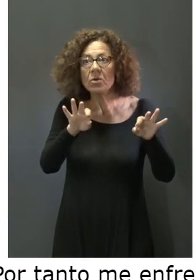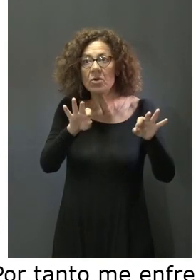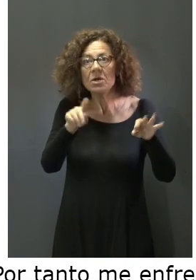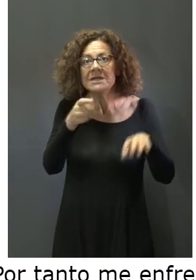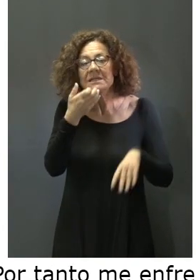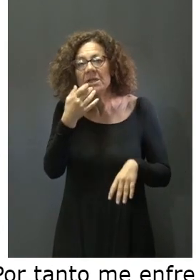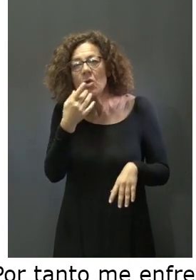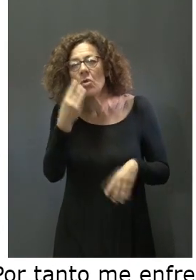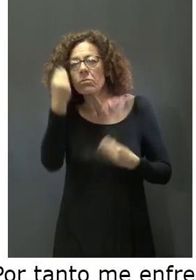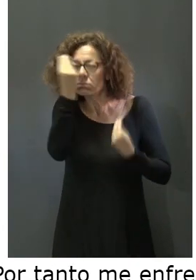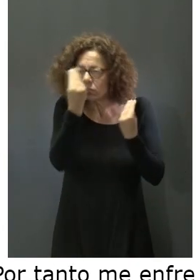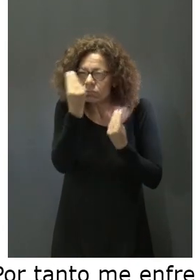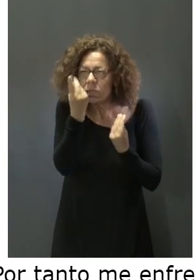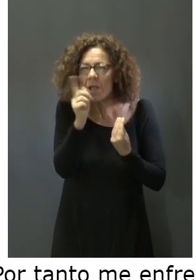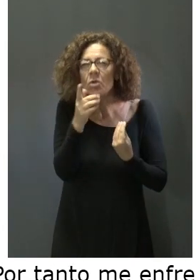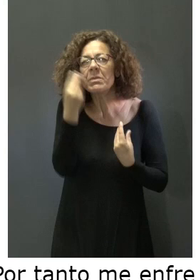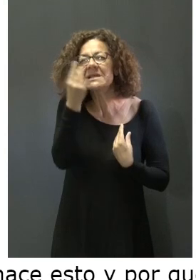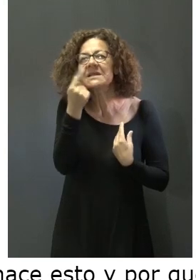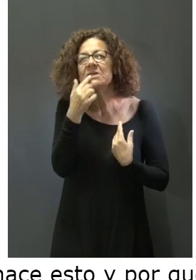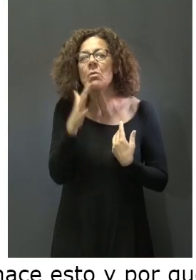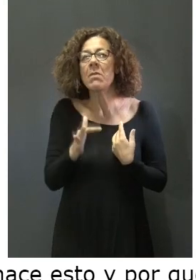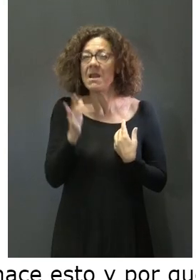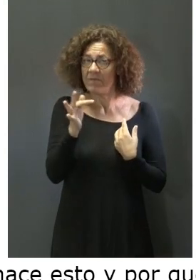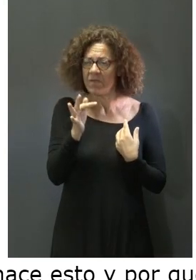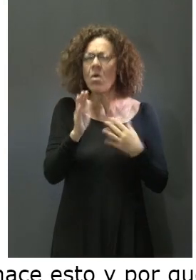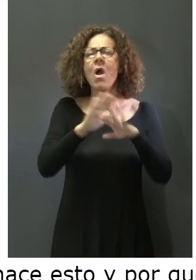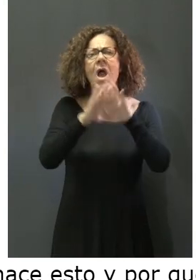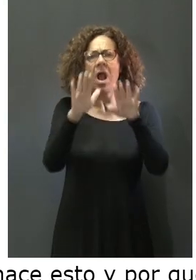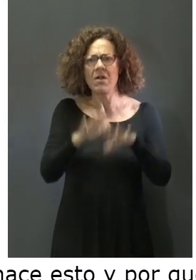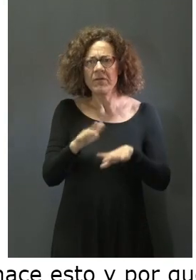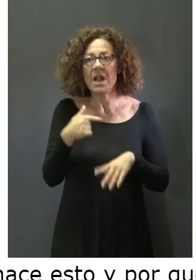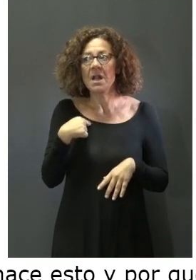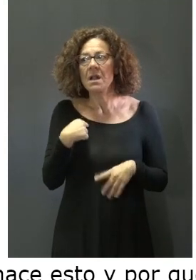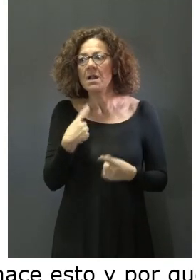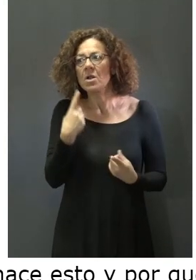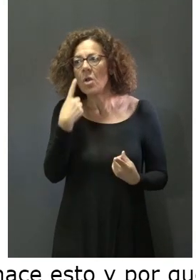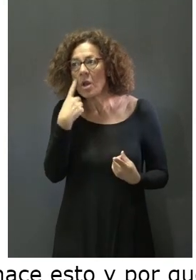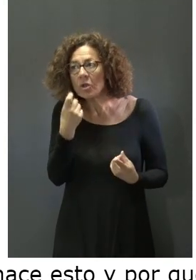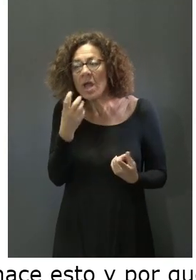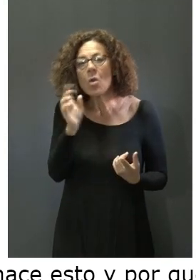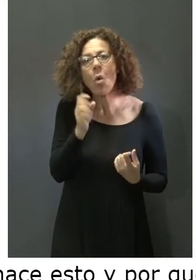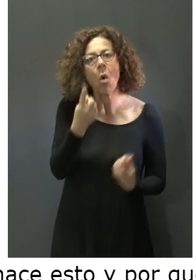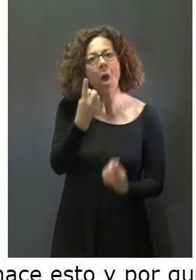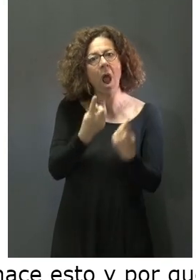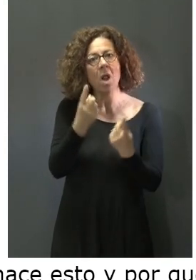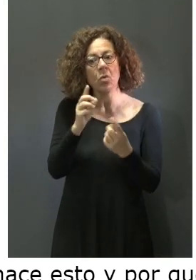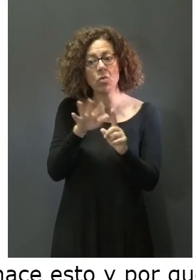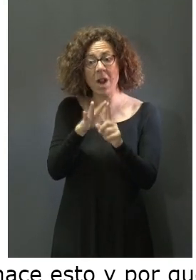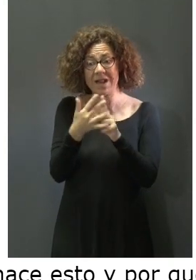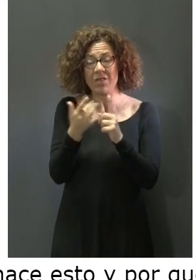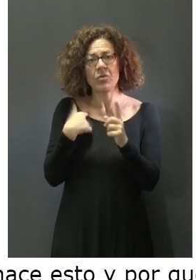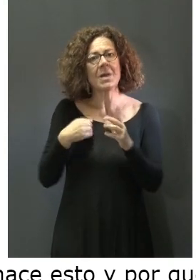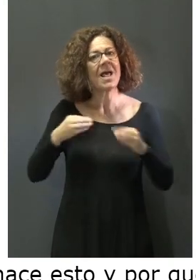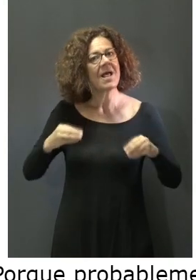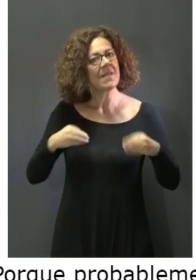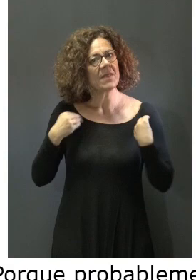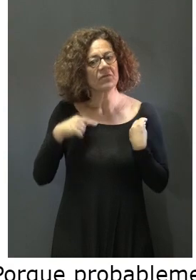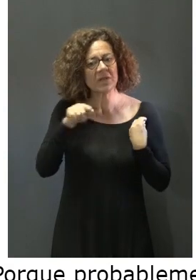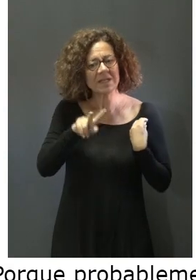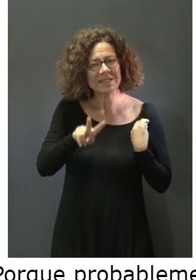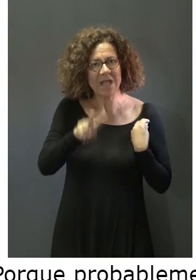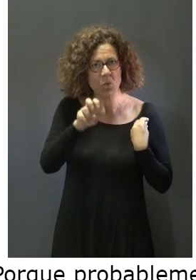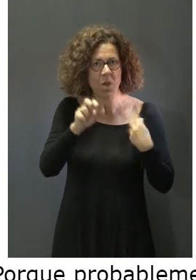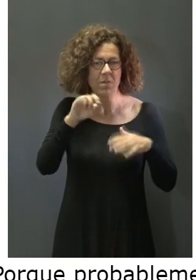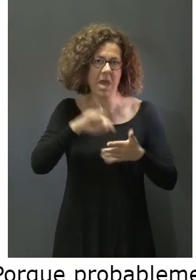y no lo notas como un beneficio, créeme que lo vas a notar o alguien a tu alrededor va a disfrutar un poco más de esta nueva